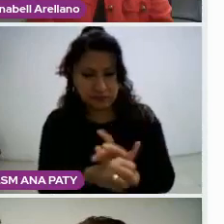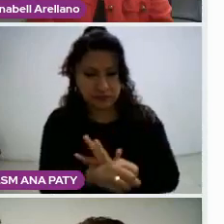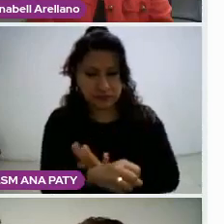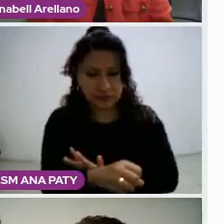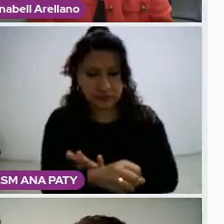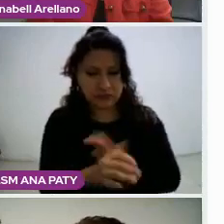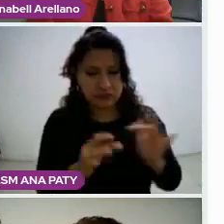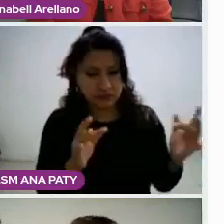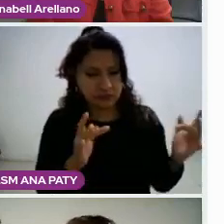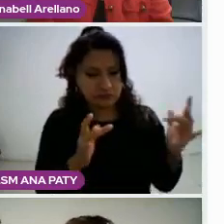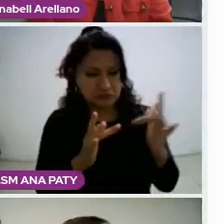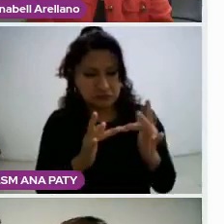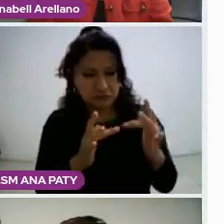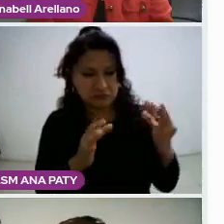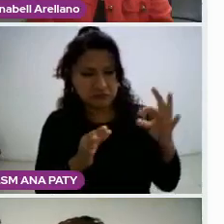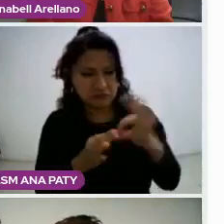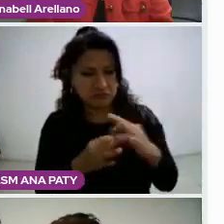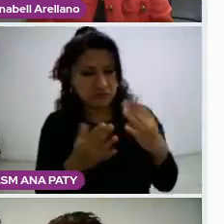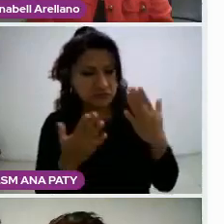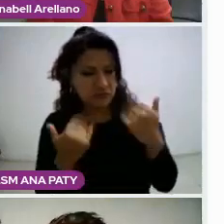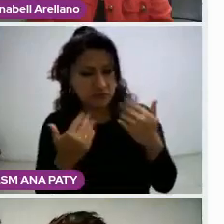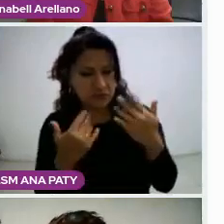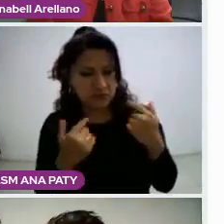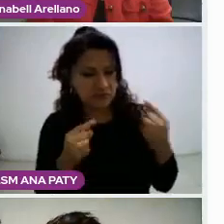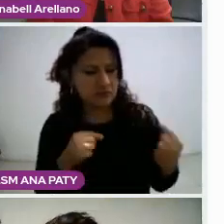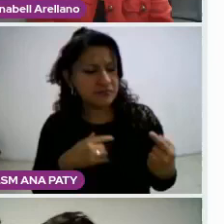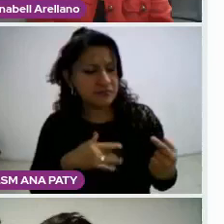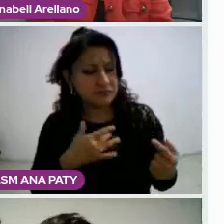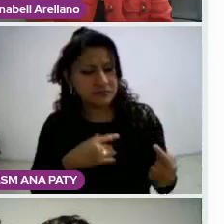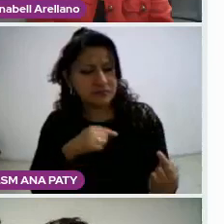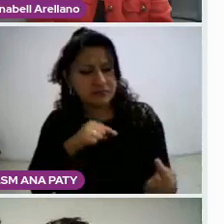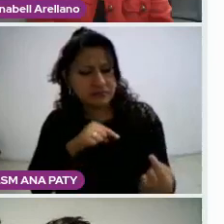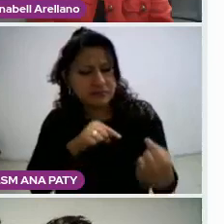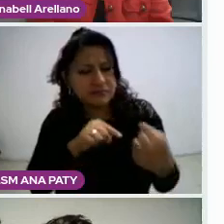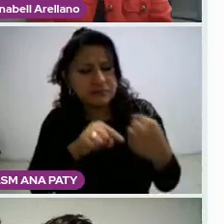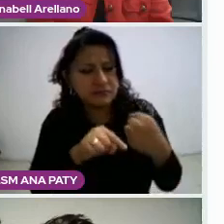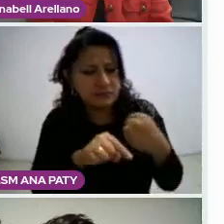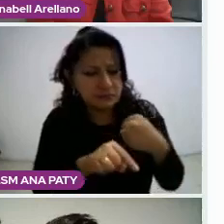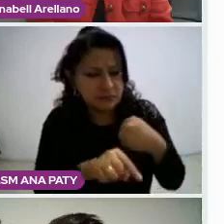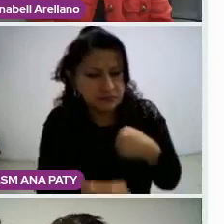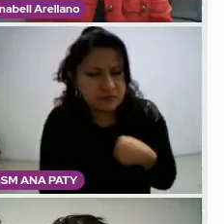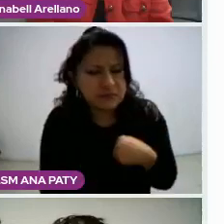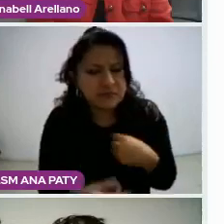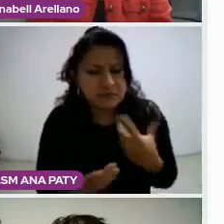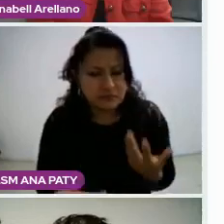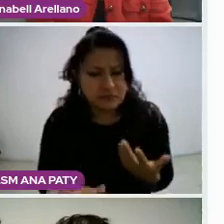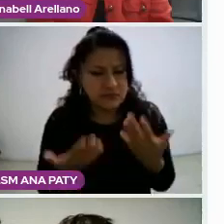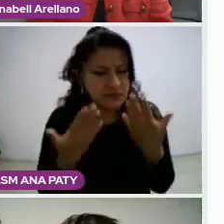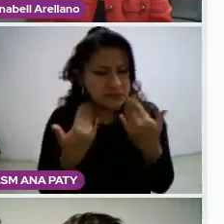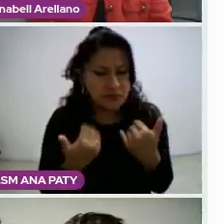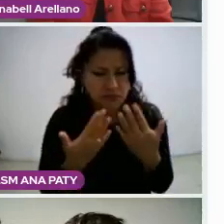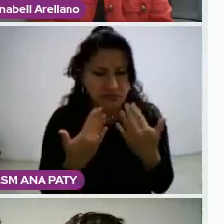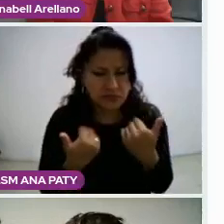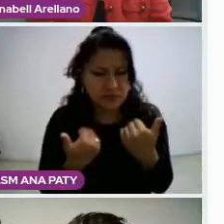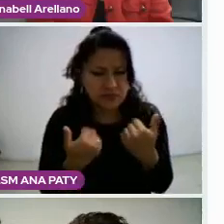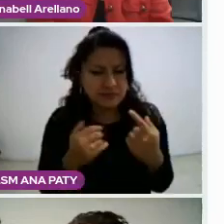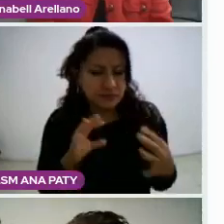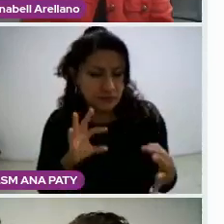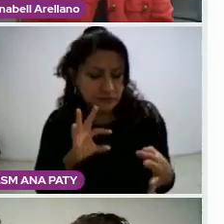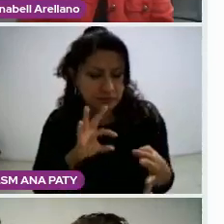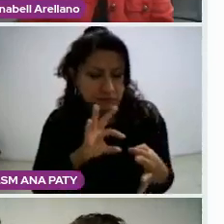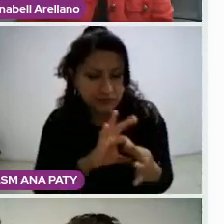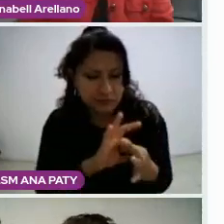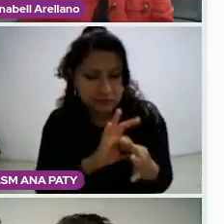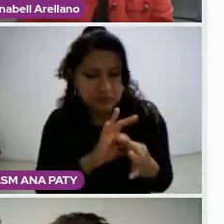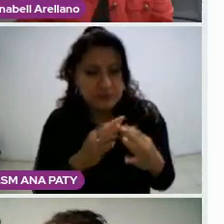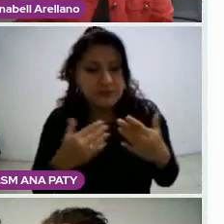poder tener esta asociación, esta forma fácil de entablar relaciones interpersonales, ¿no? Tampoco tienen